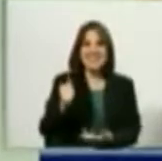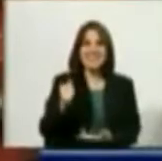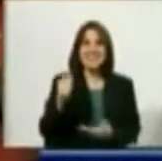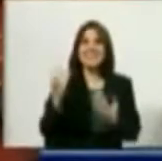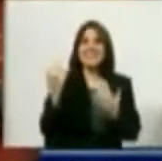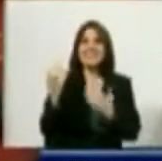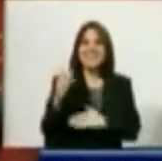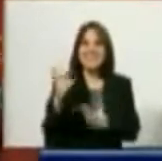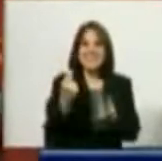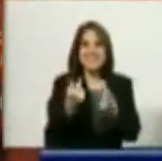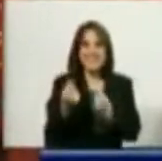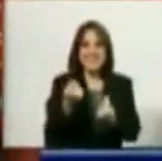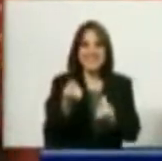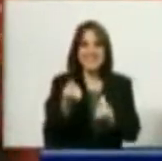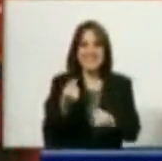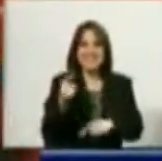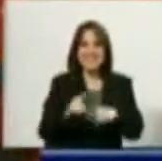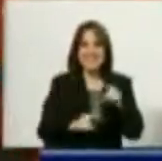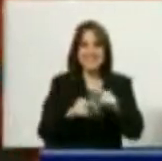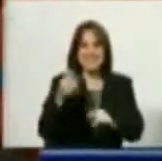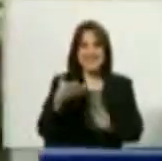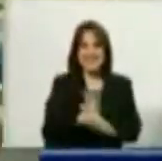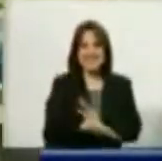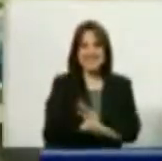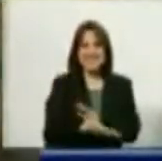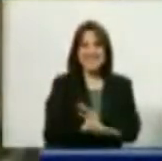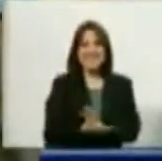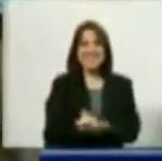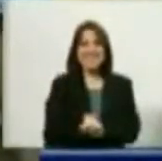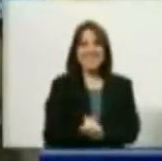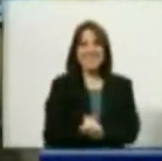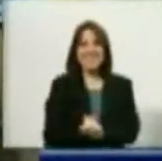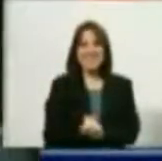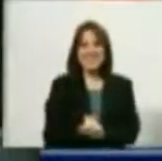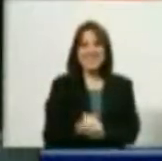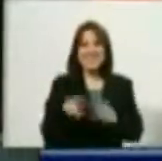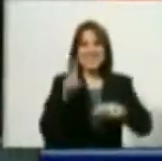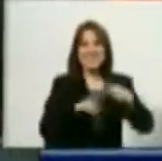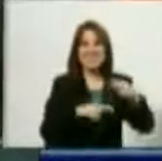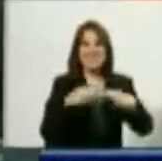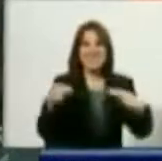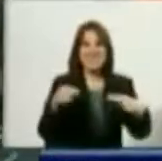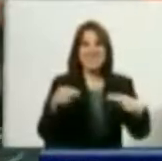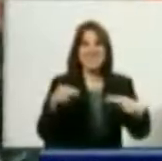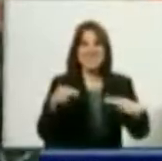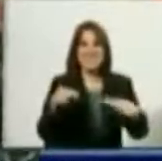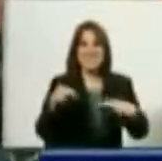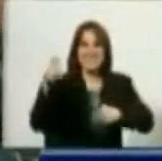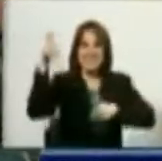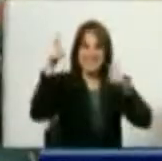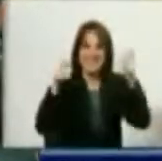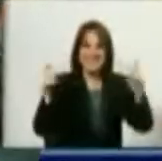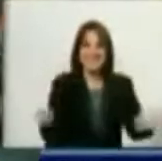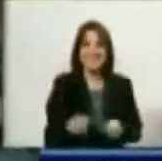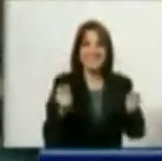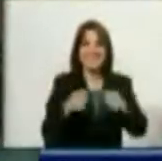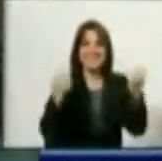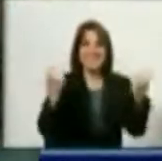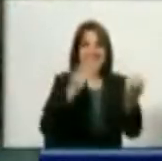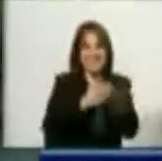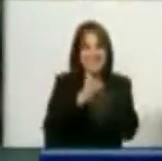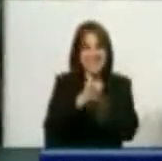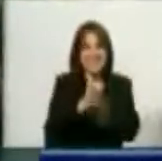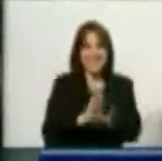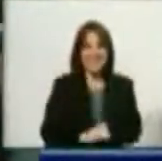bolívares soberano numeral chavismo es numeral chavismo